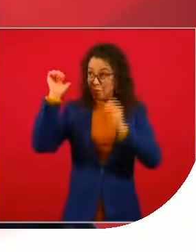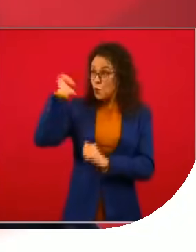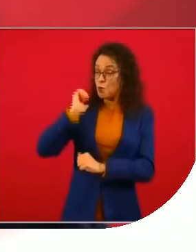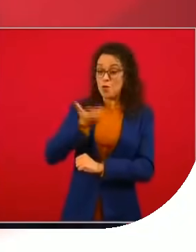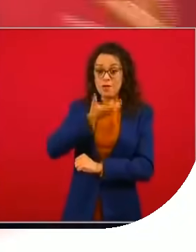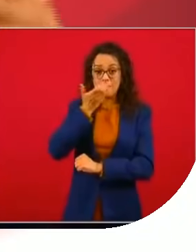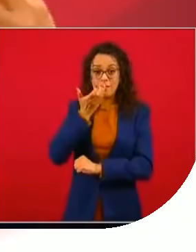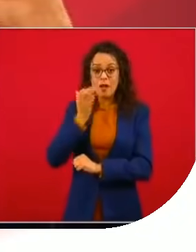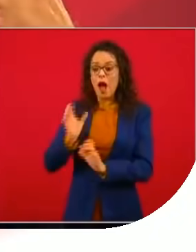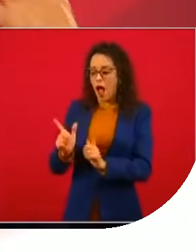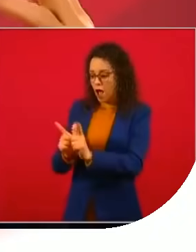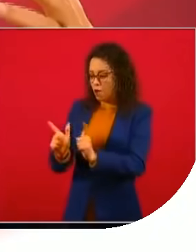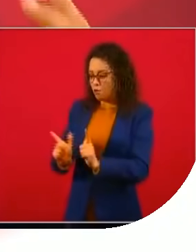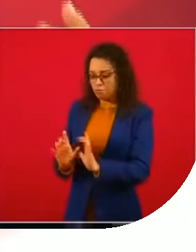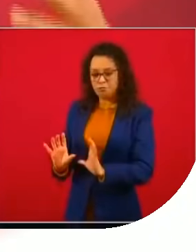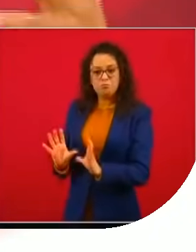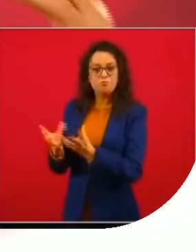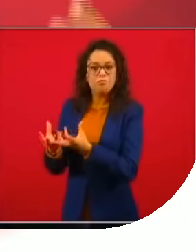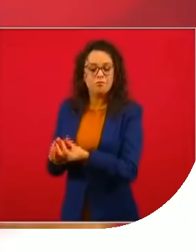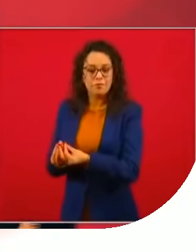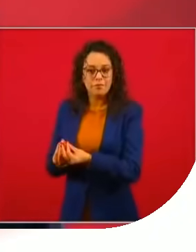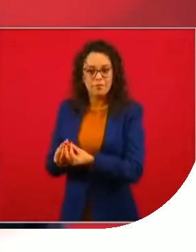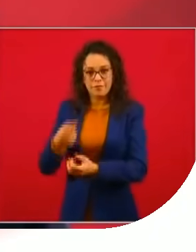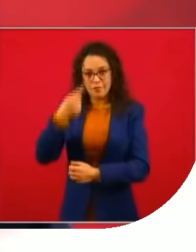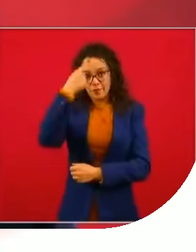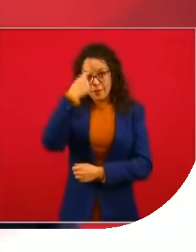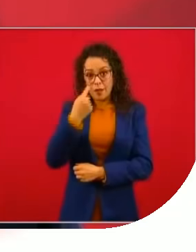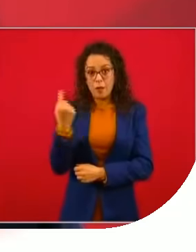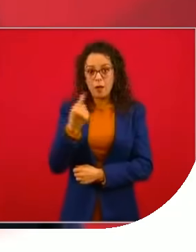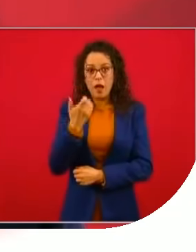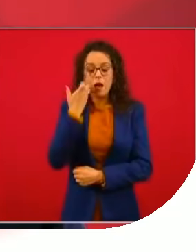para detener el proceso de transformación.